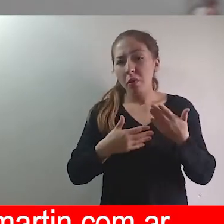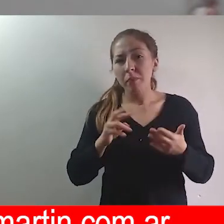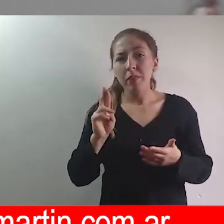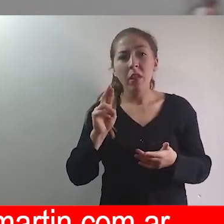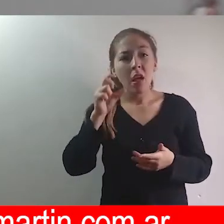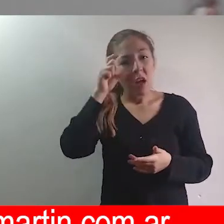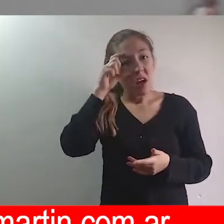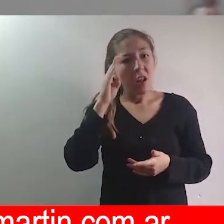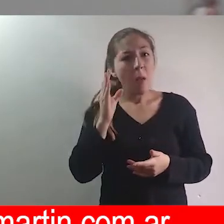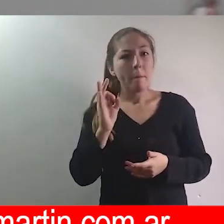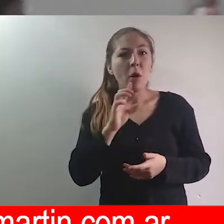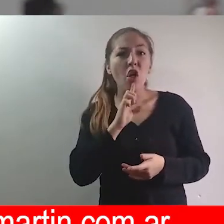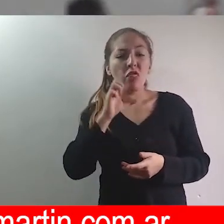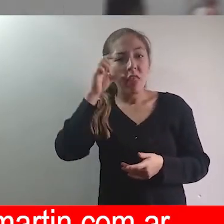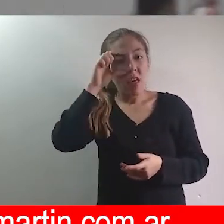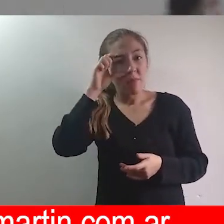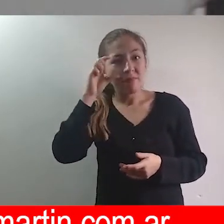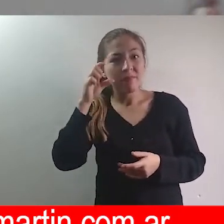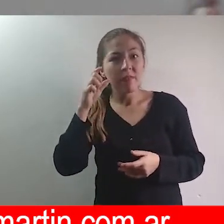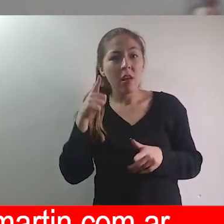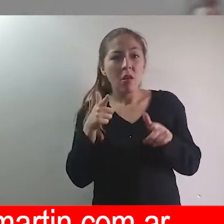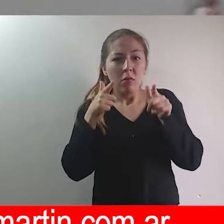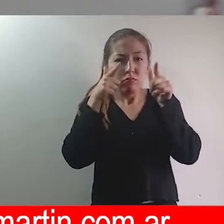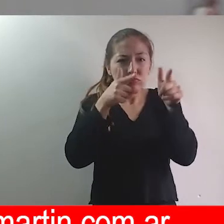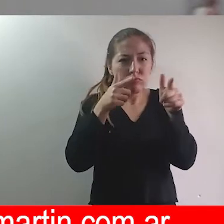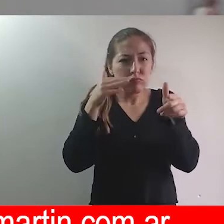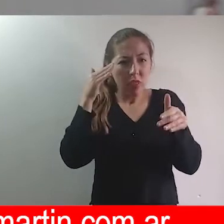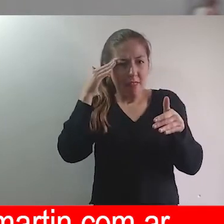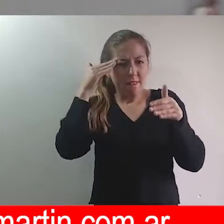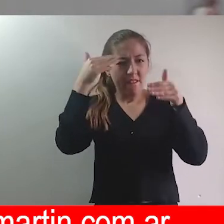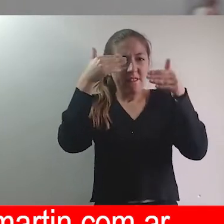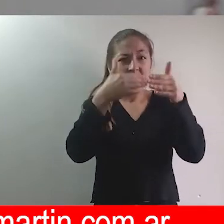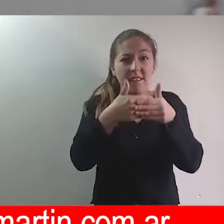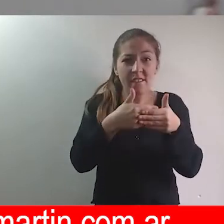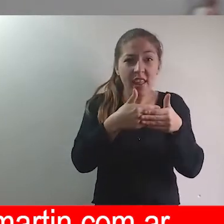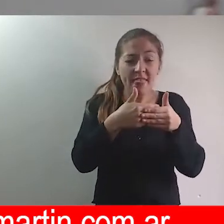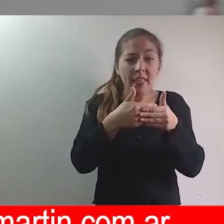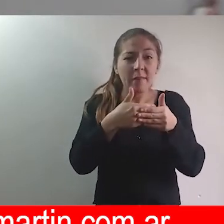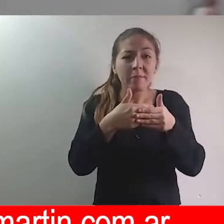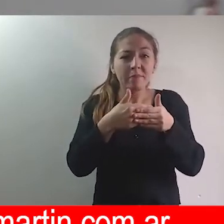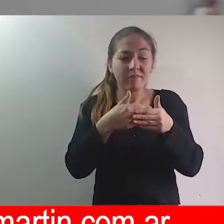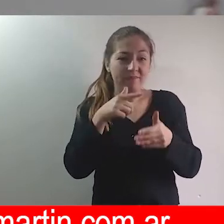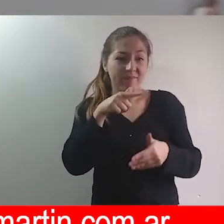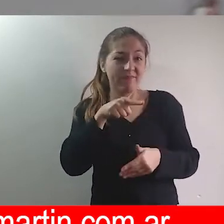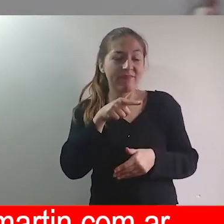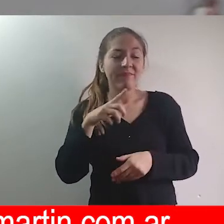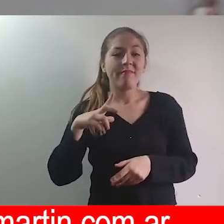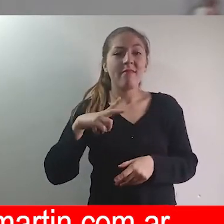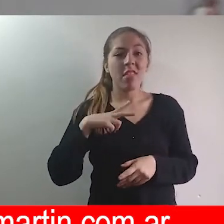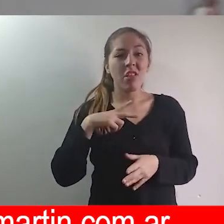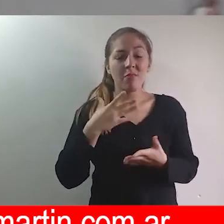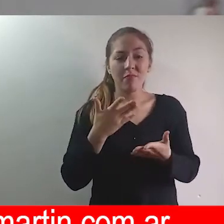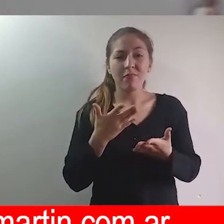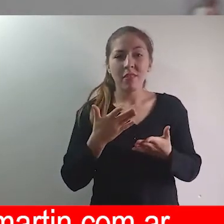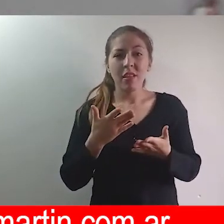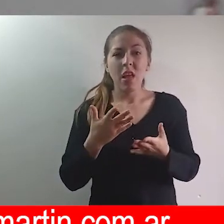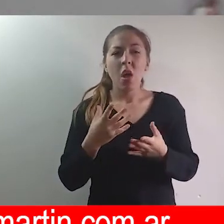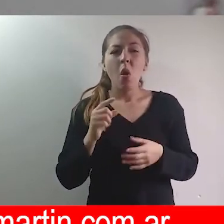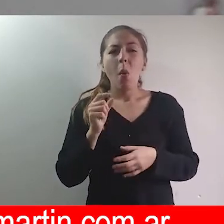el tercer hombre, el rebote cuando jugamos con los delanteros, encontrar ese jugador de frente.